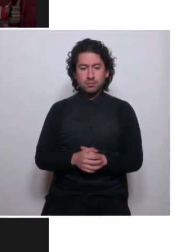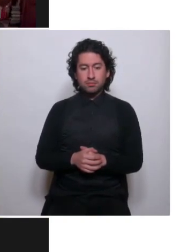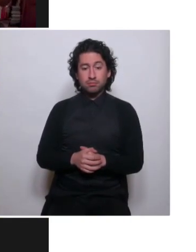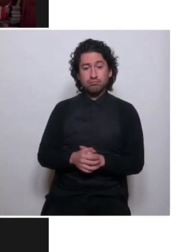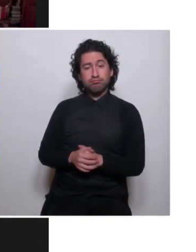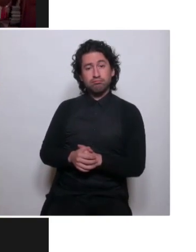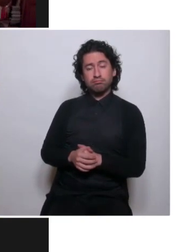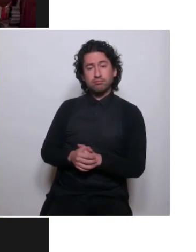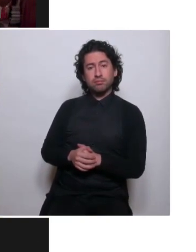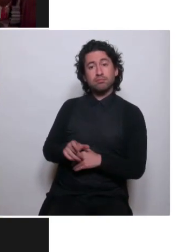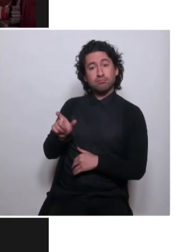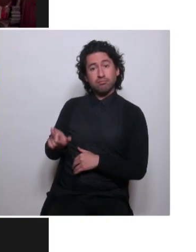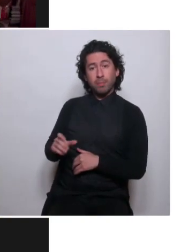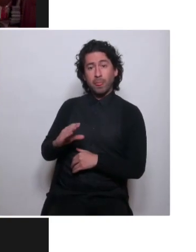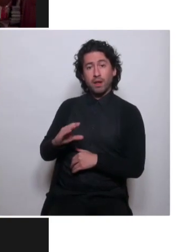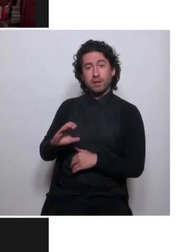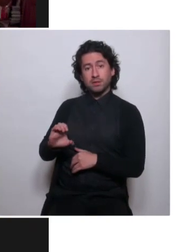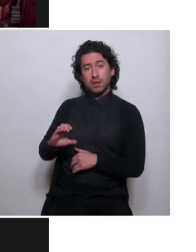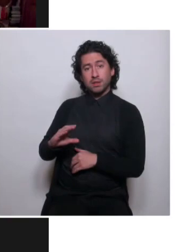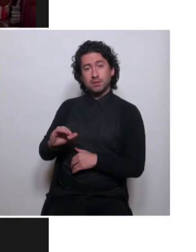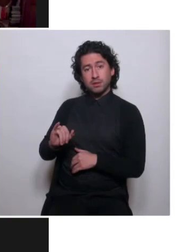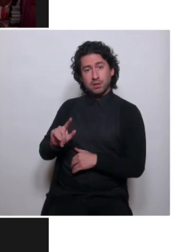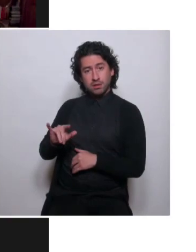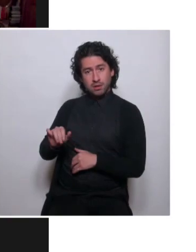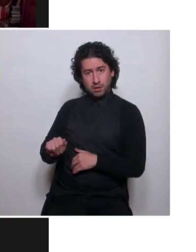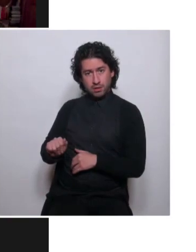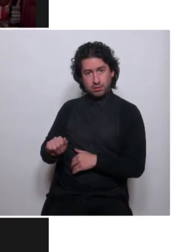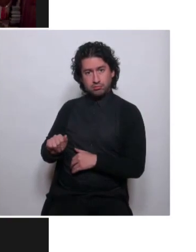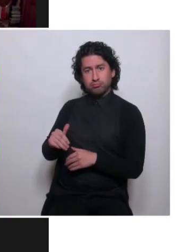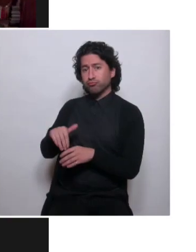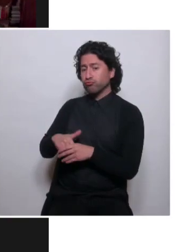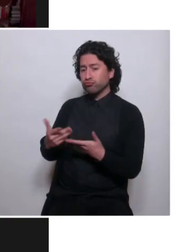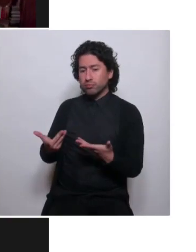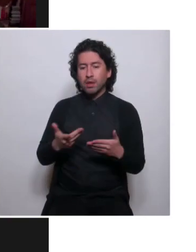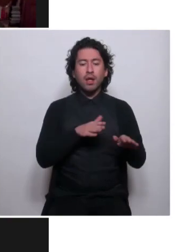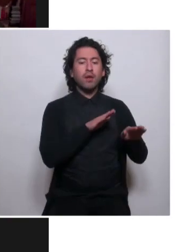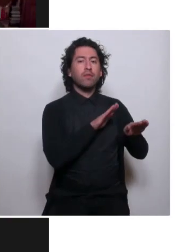Convencional Cecilia Uvilla, ¿cómo vota? A favor.